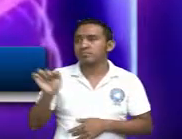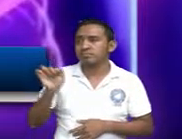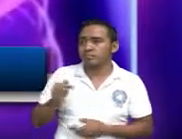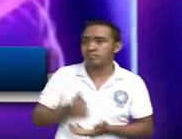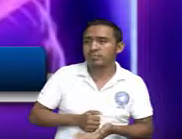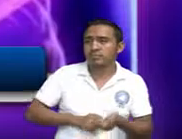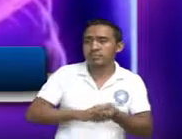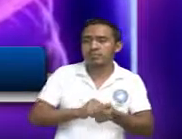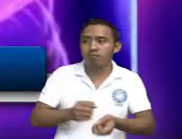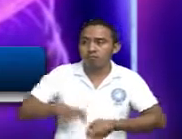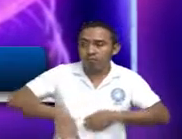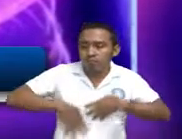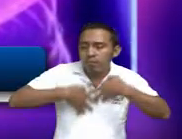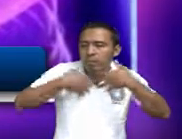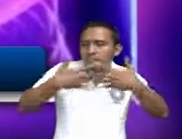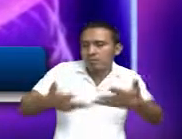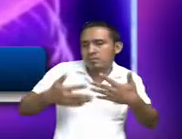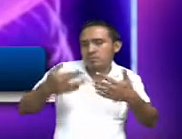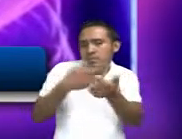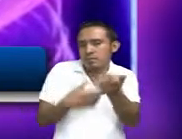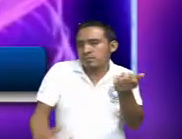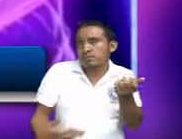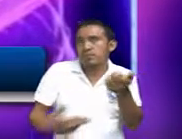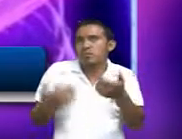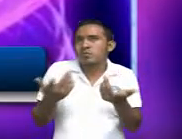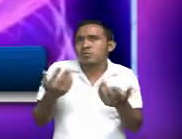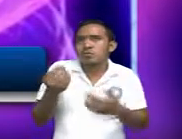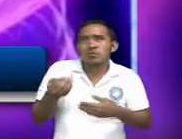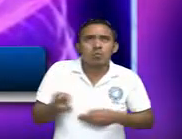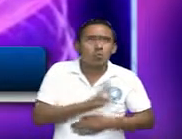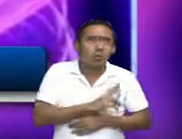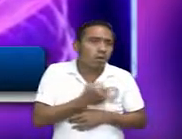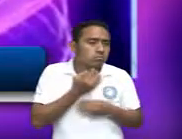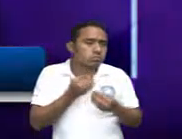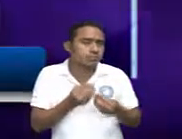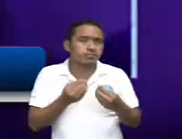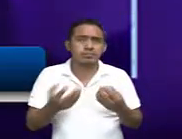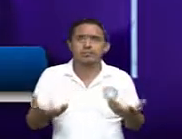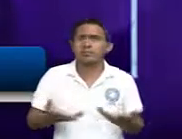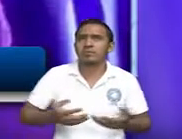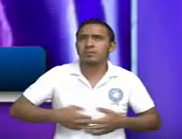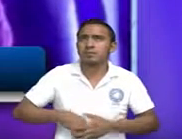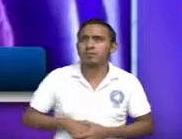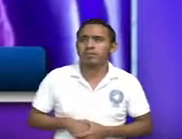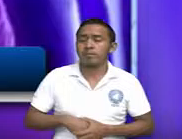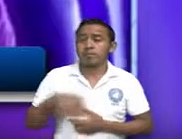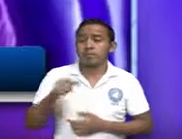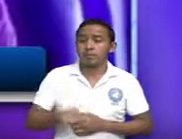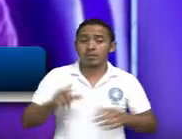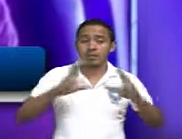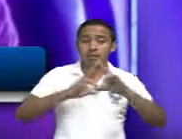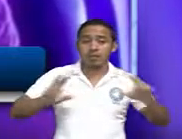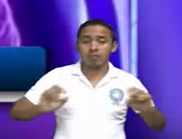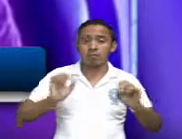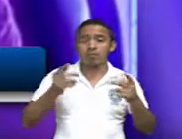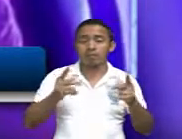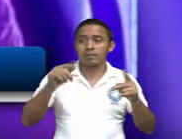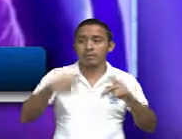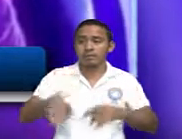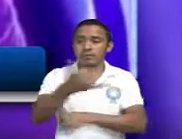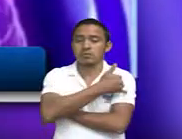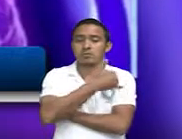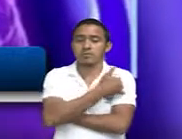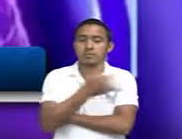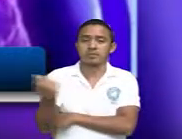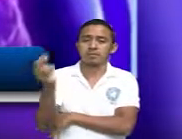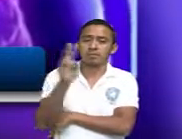están vomitando la sangre? Pero ¿qué tan frecuentes son estos casos de varices esofágicas en el país, especialmente en el hospital